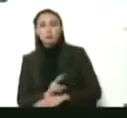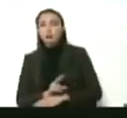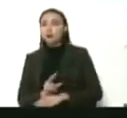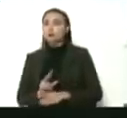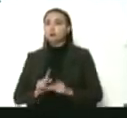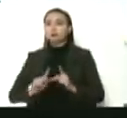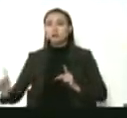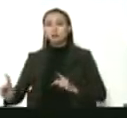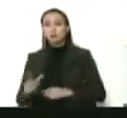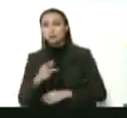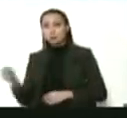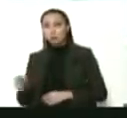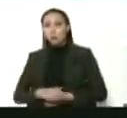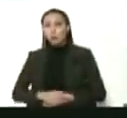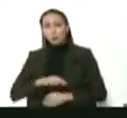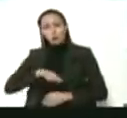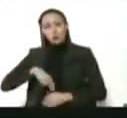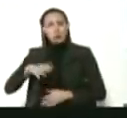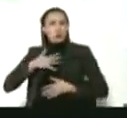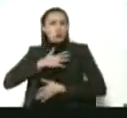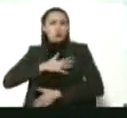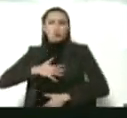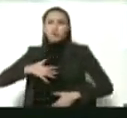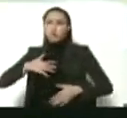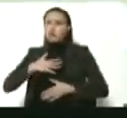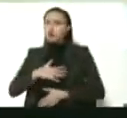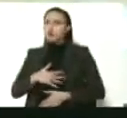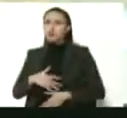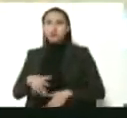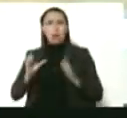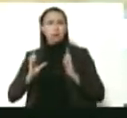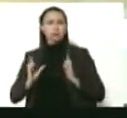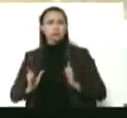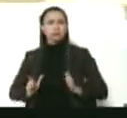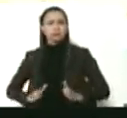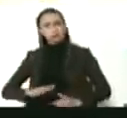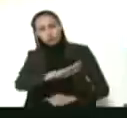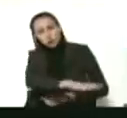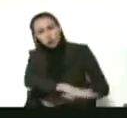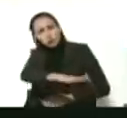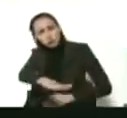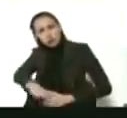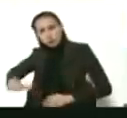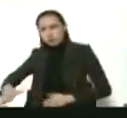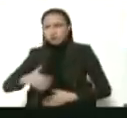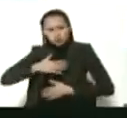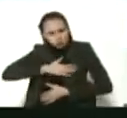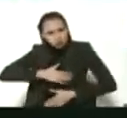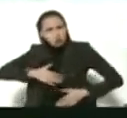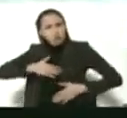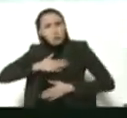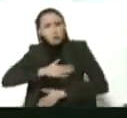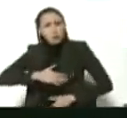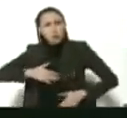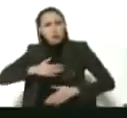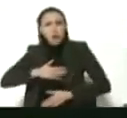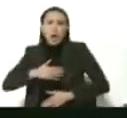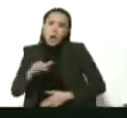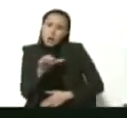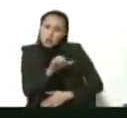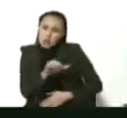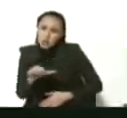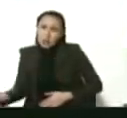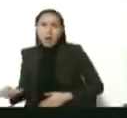0 hit, 0 carrera, 0 kilómetros. Regresaríamos refrescados, nuestros niños, bueno, van a disfrutar de